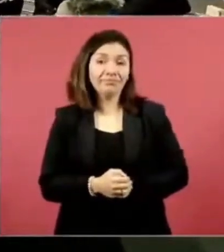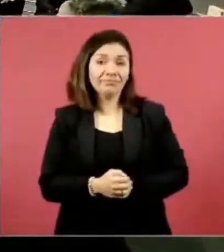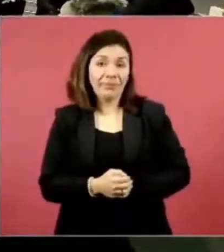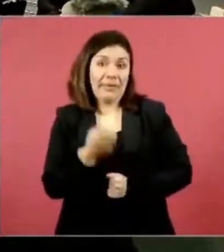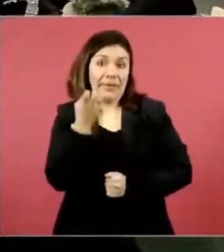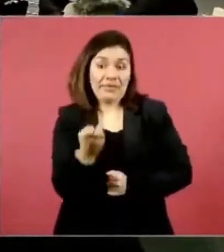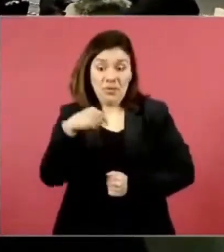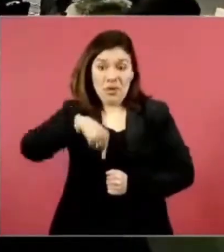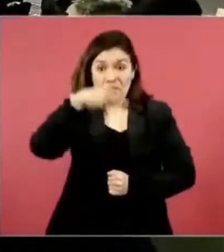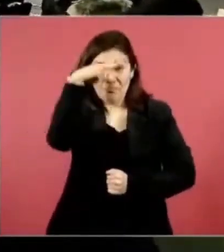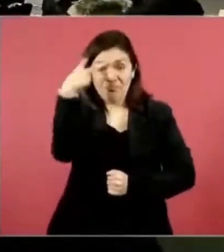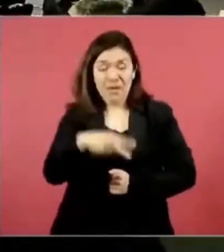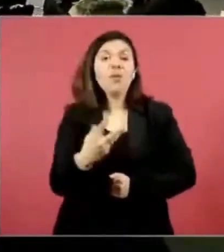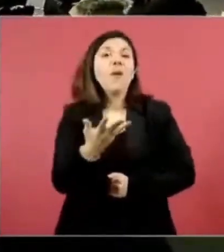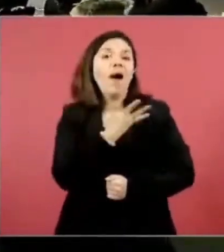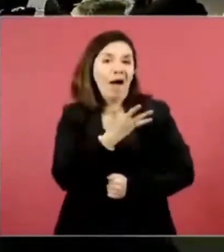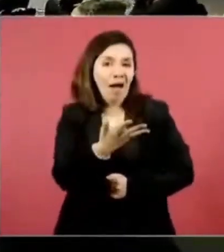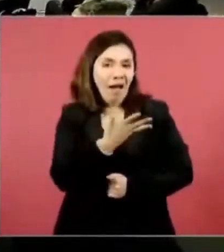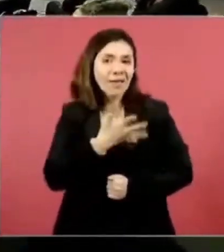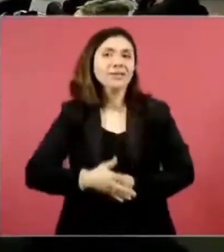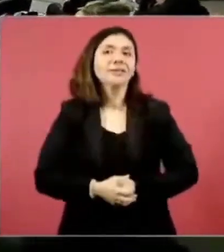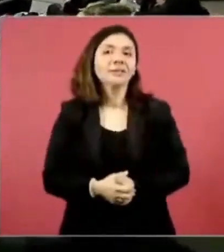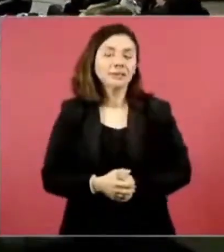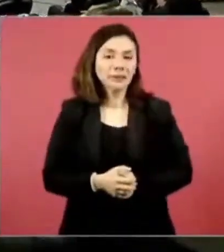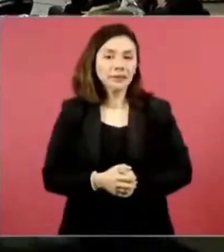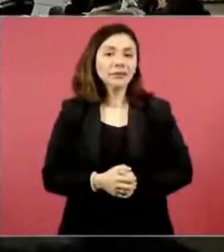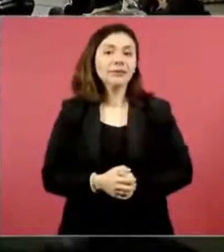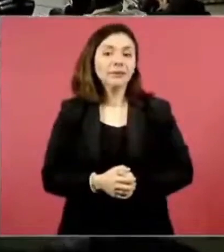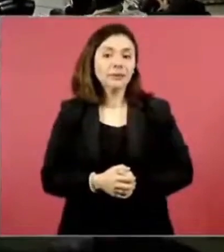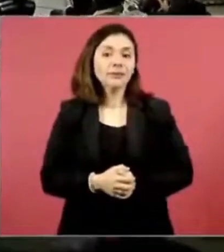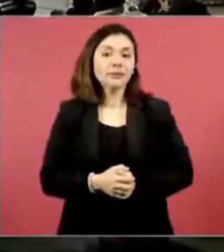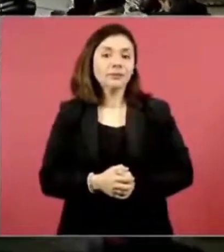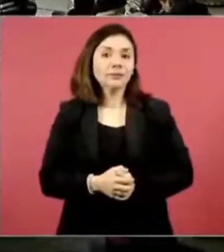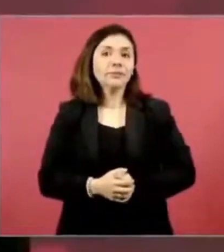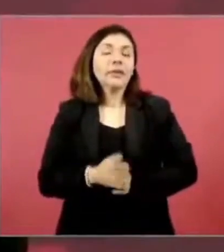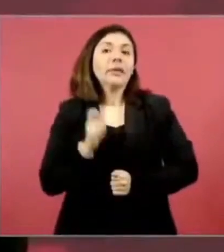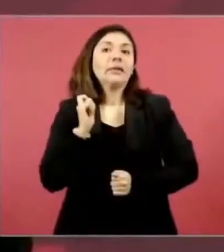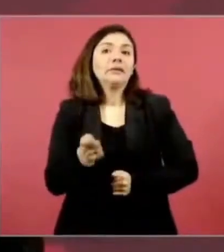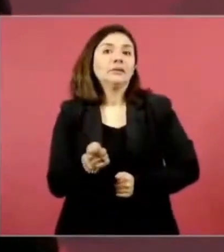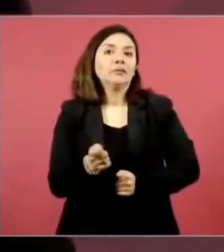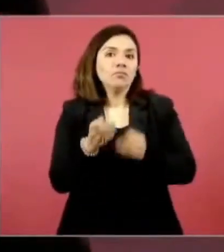nuestro país. Ese es, como dirían los técnicos, un insumo